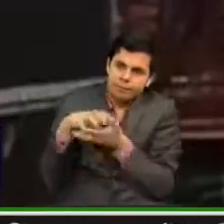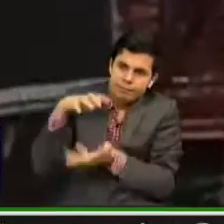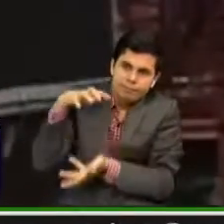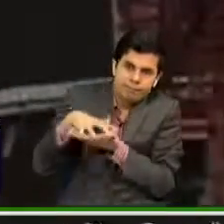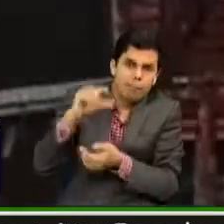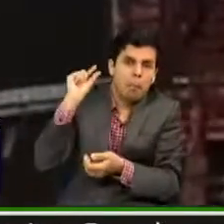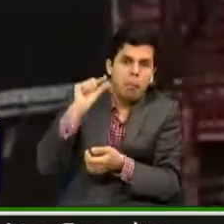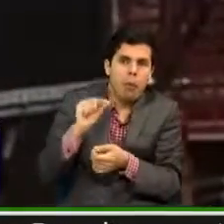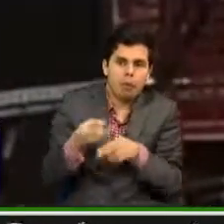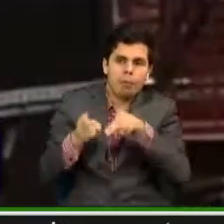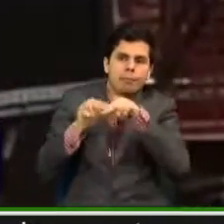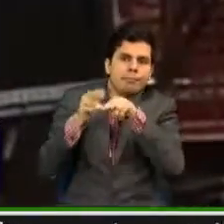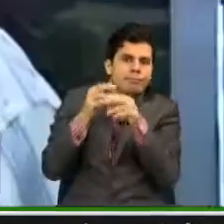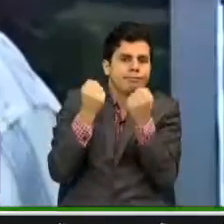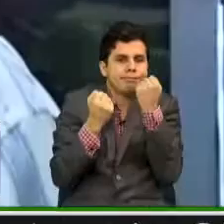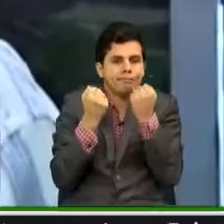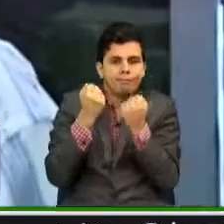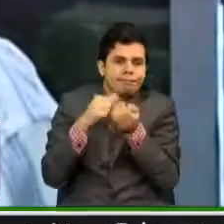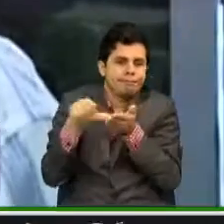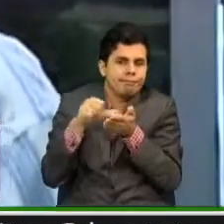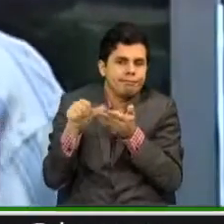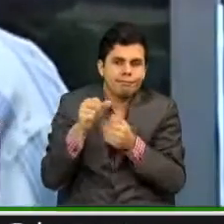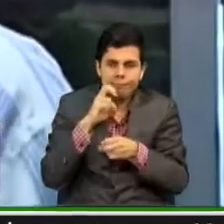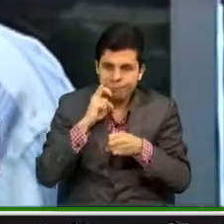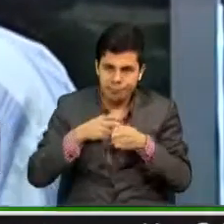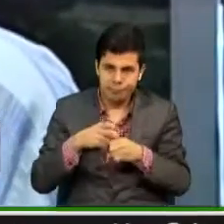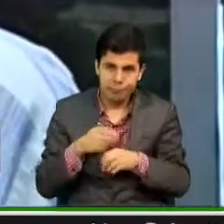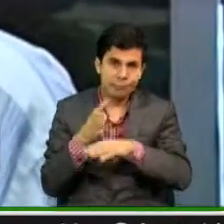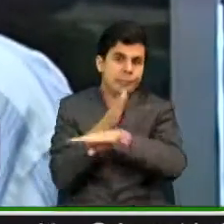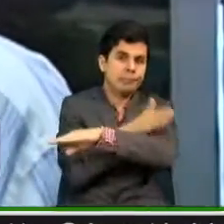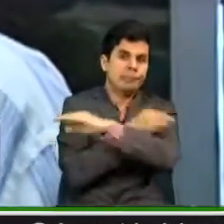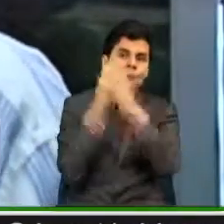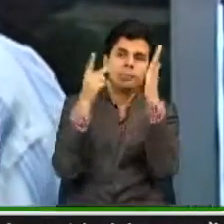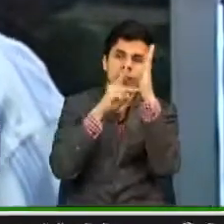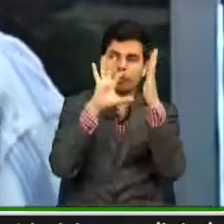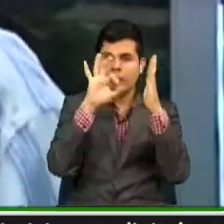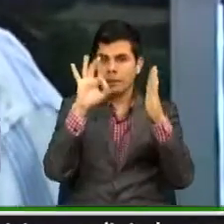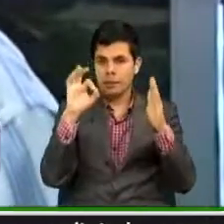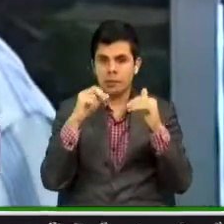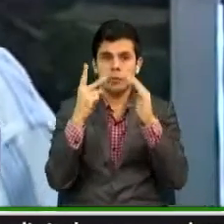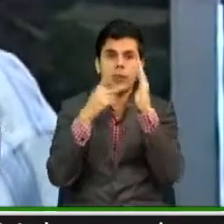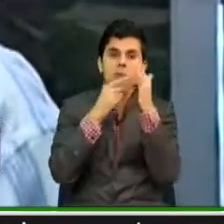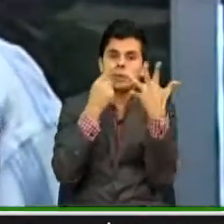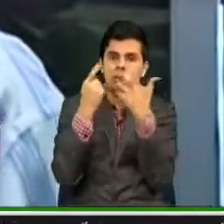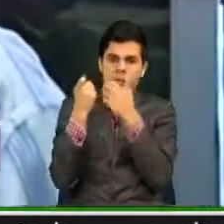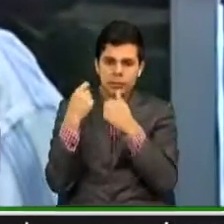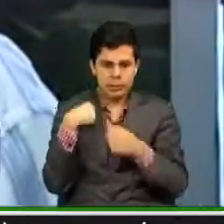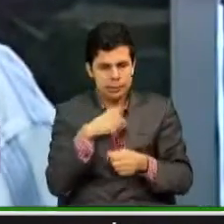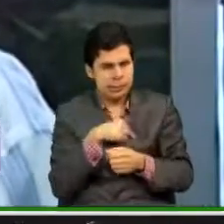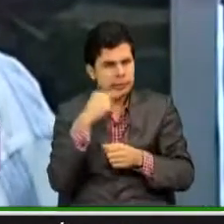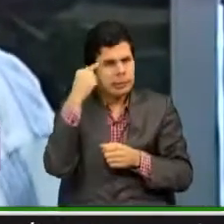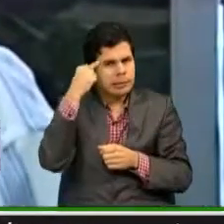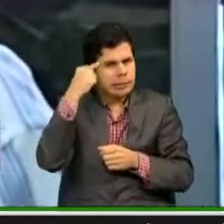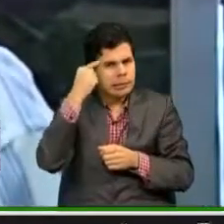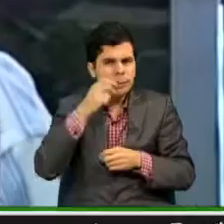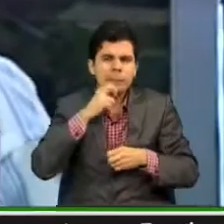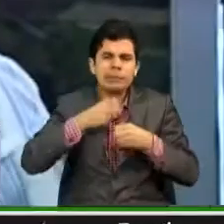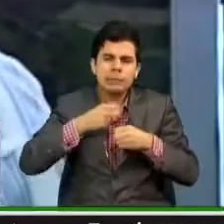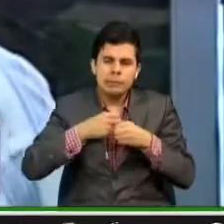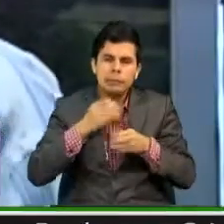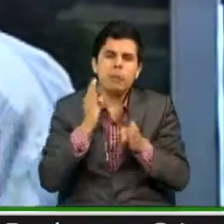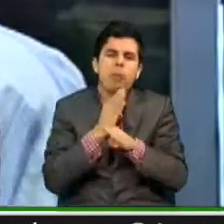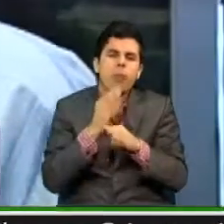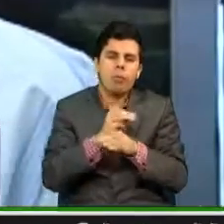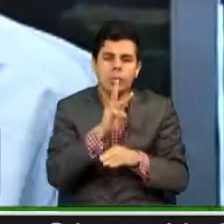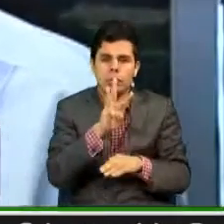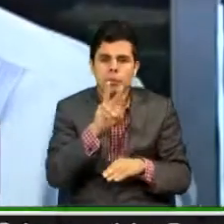tendrán que movilizar. Cuando estaba a 2.500, 2.600, teníamos una afectación de un 32%,